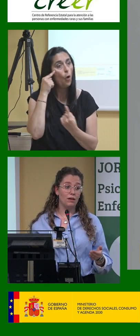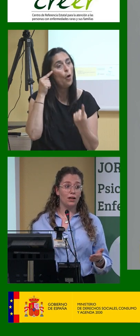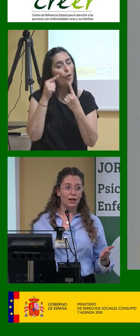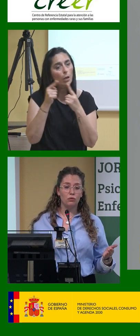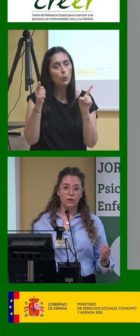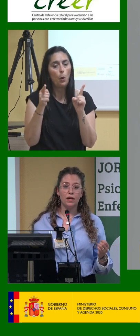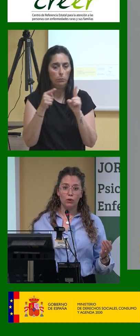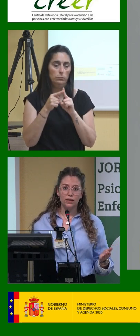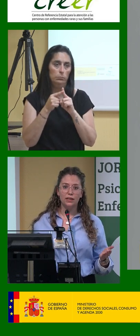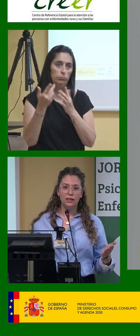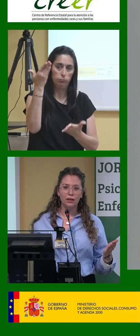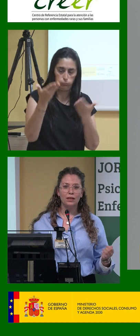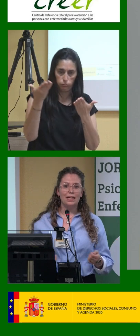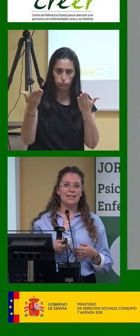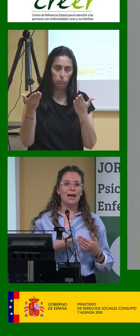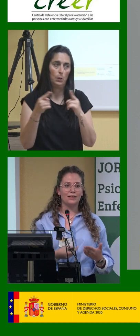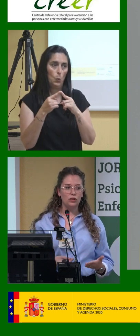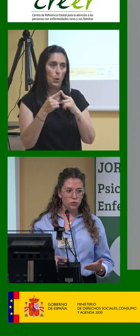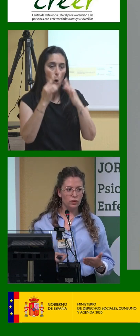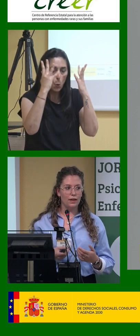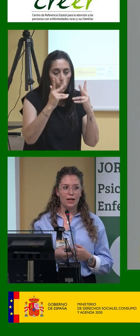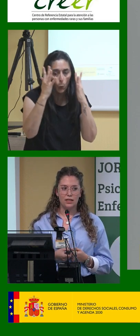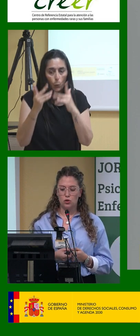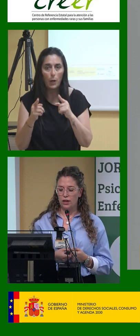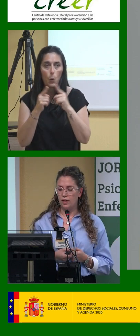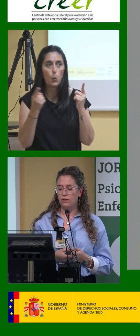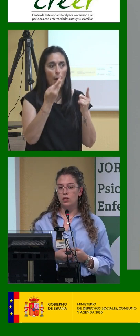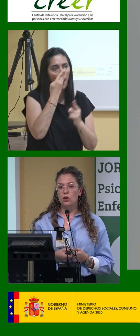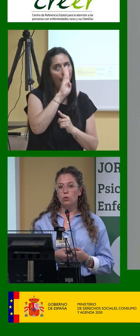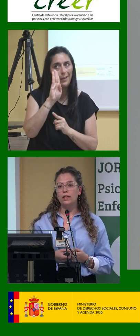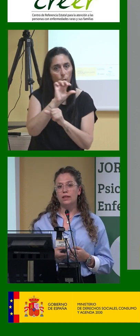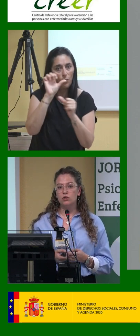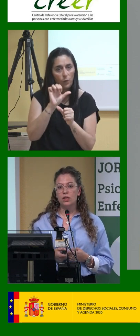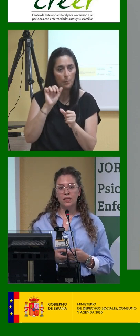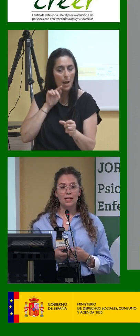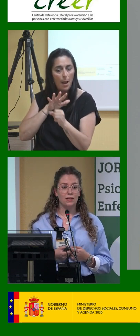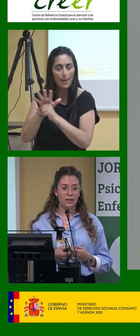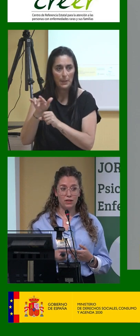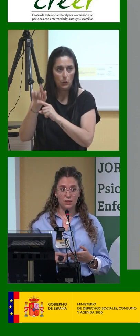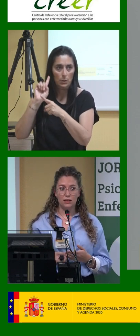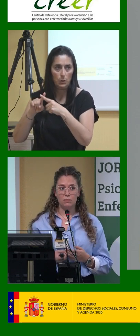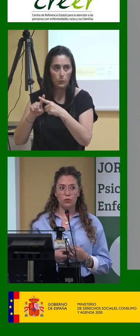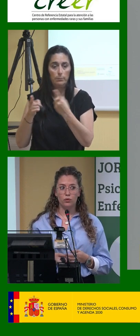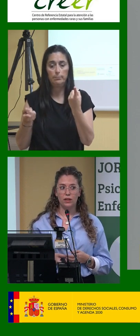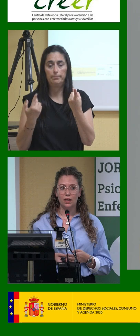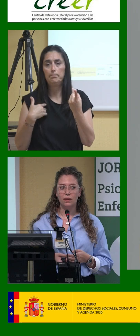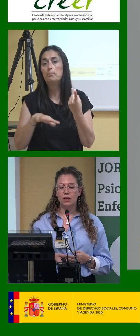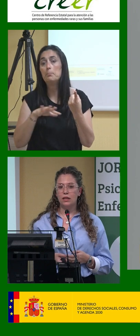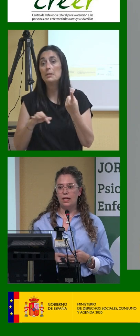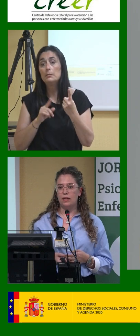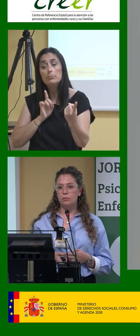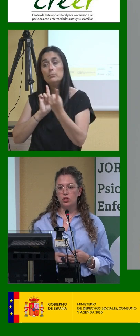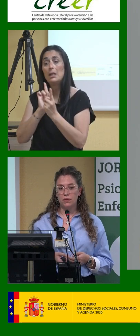de una manera, valga la redundancia, cuantitativa esa actitud hacia la sexualidad. Utilizamos también las entrevistas en